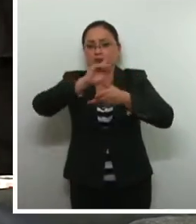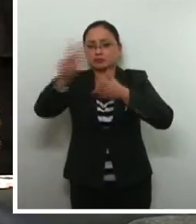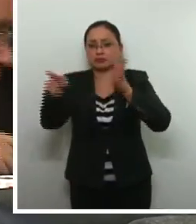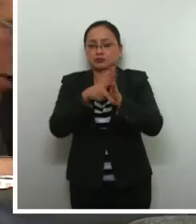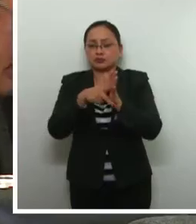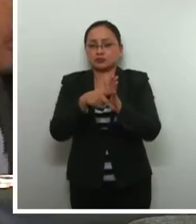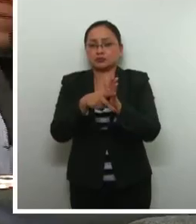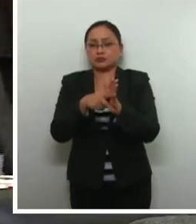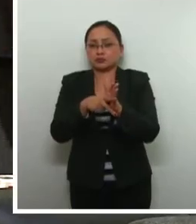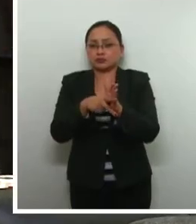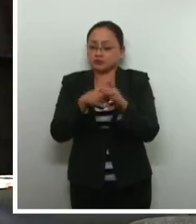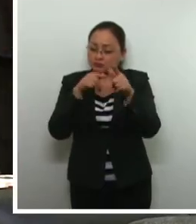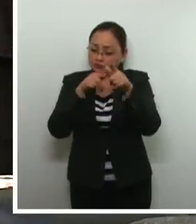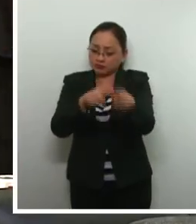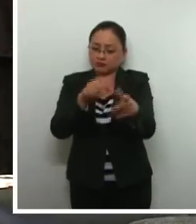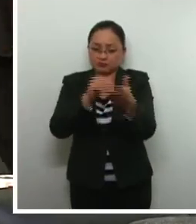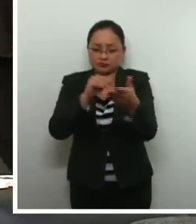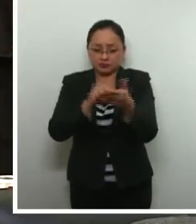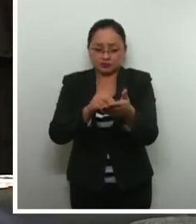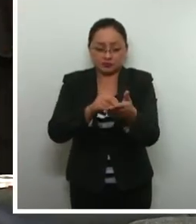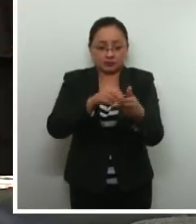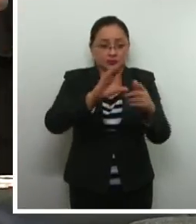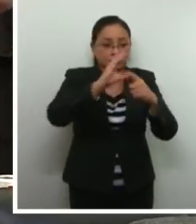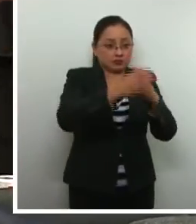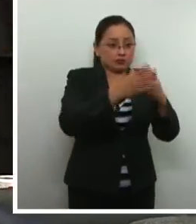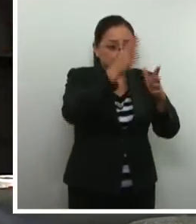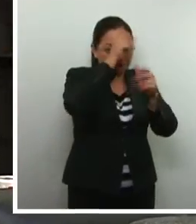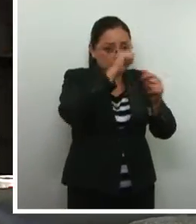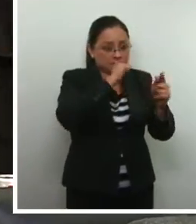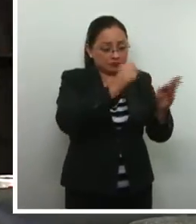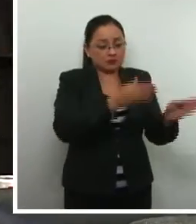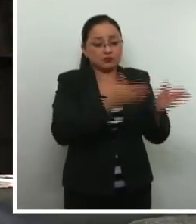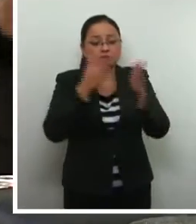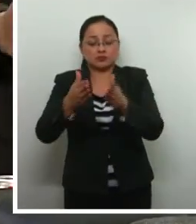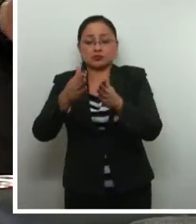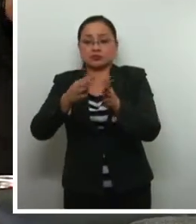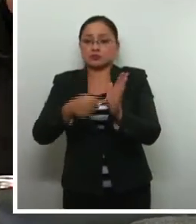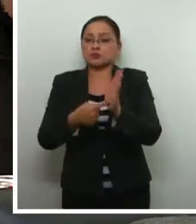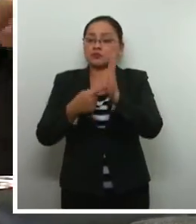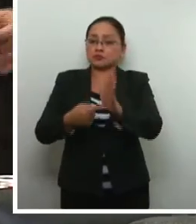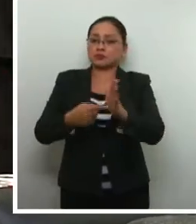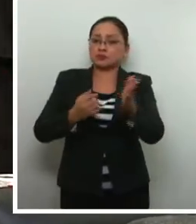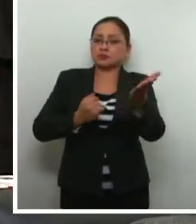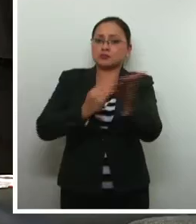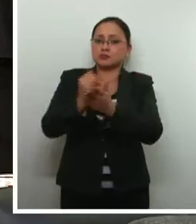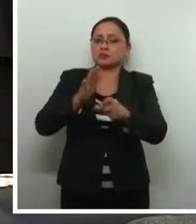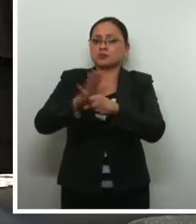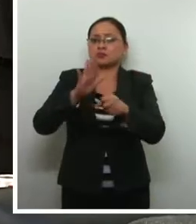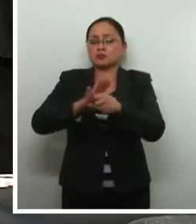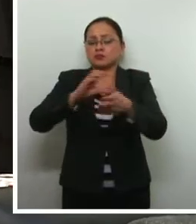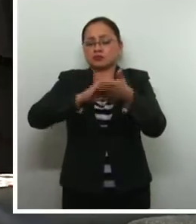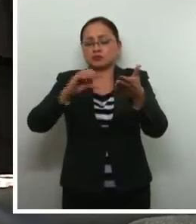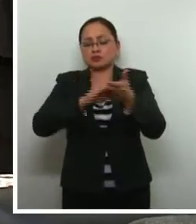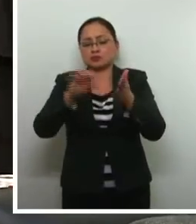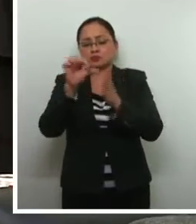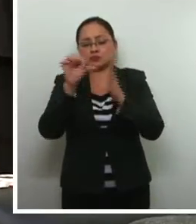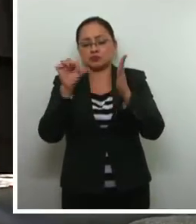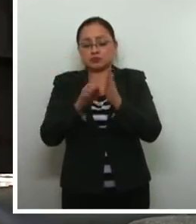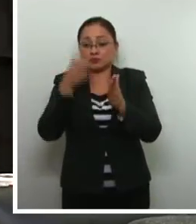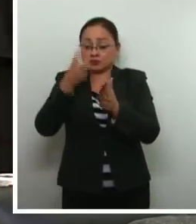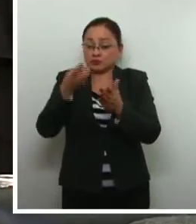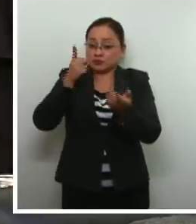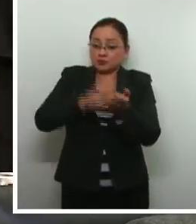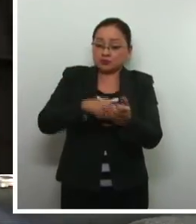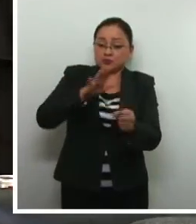que subsistieron el trabajo en comisiones, quedaron claramente definidos los artículos que iban a tener